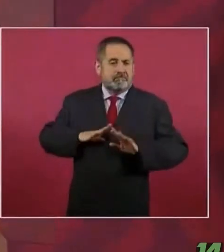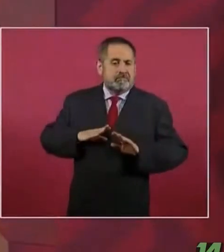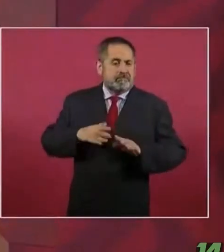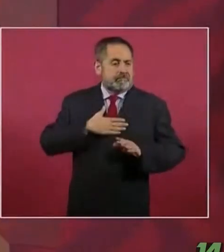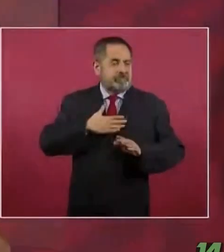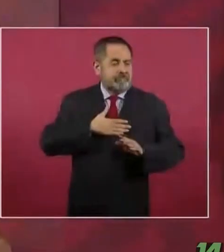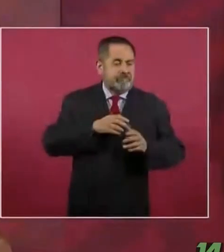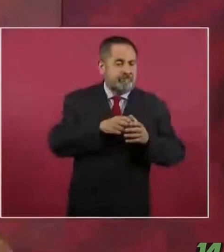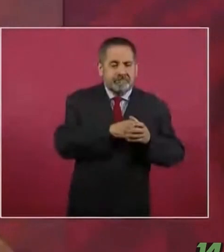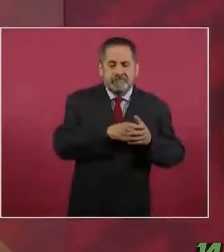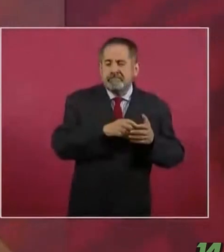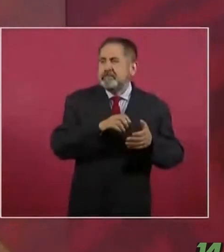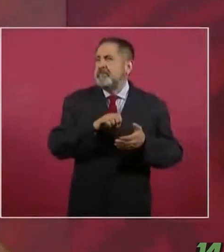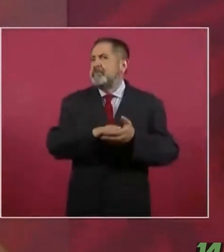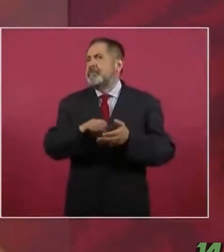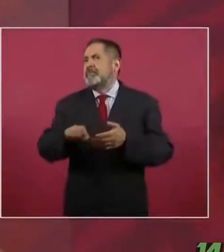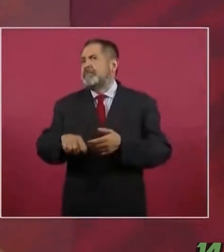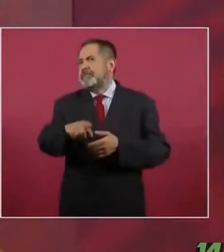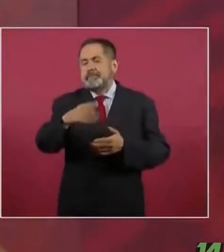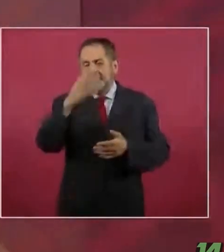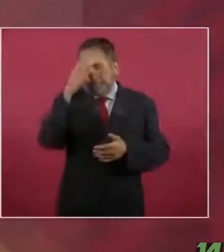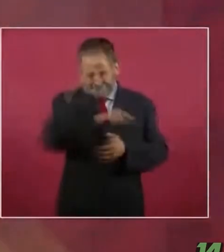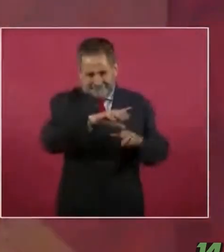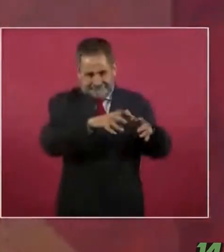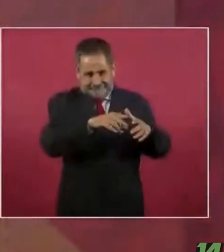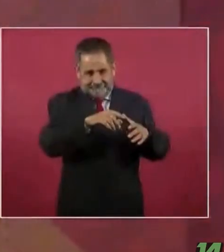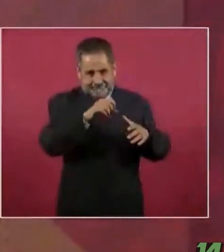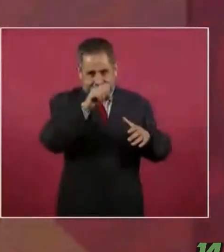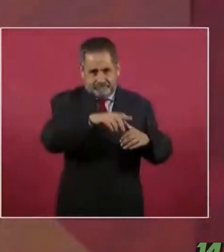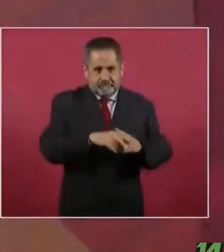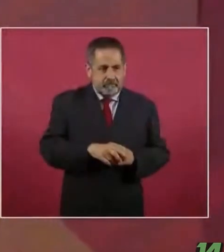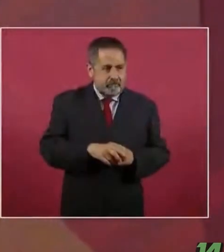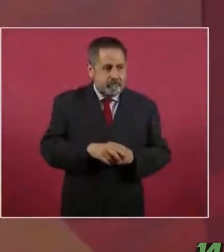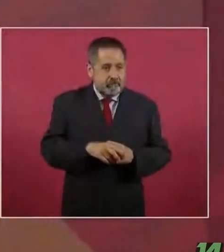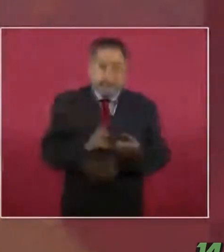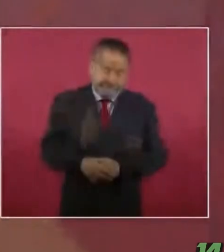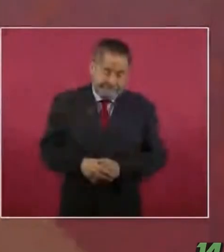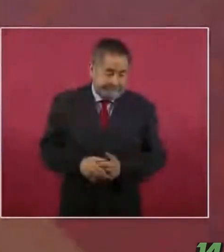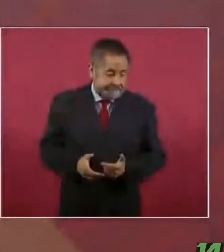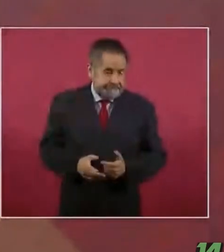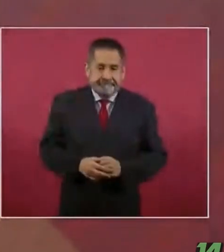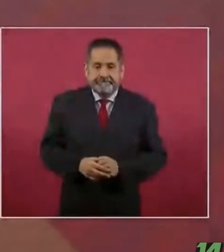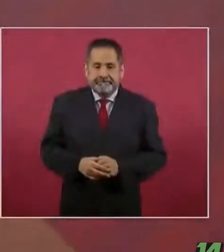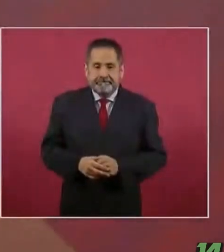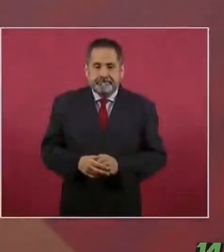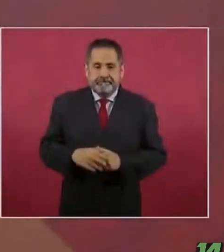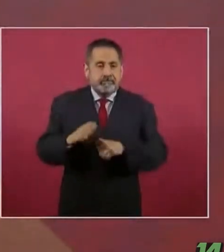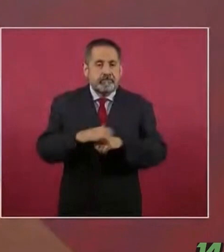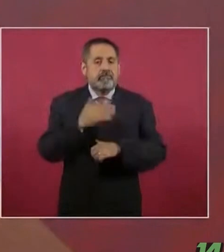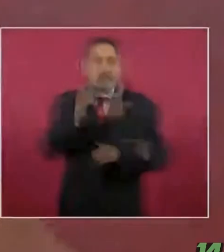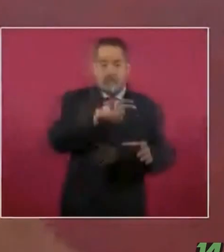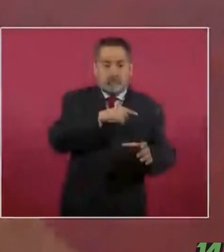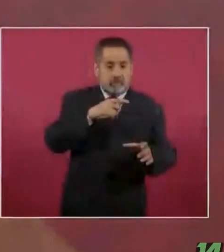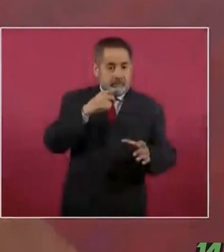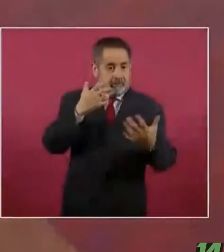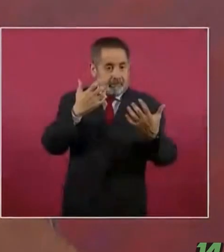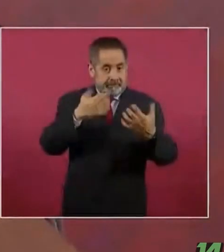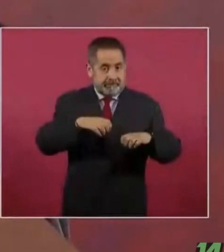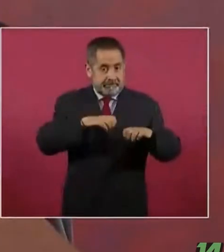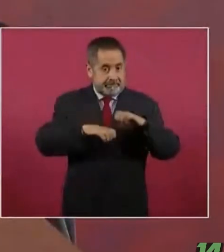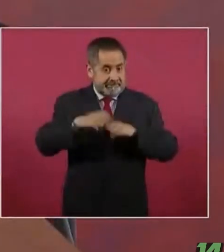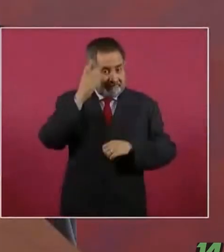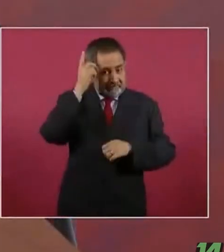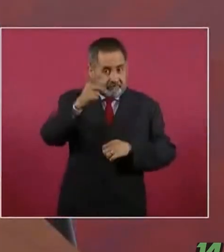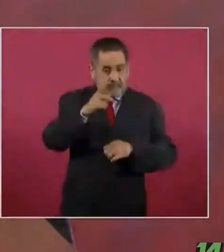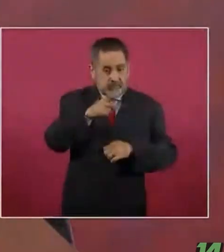Por ejemplo, en el caso de esta mina, no están sindicalizados porque no permiten que el